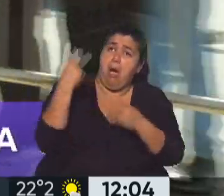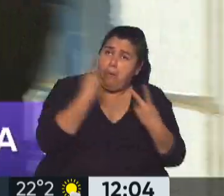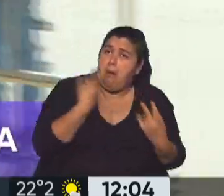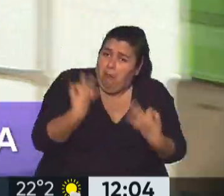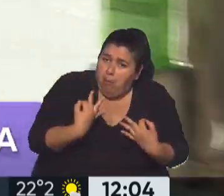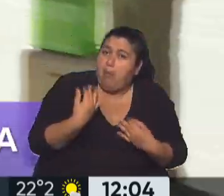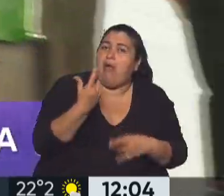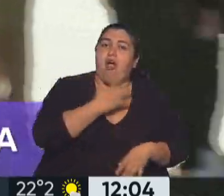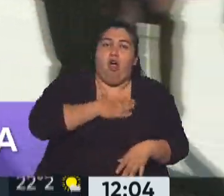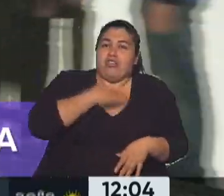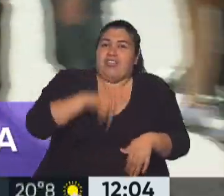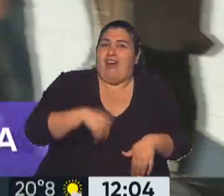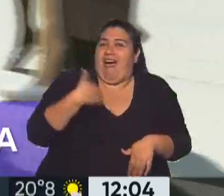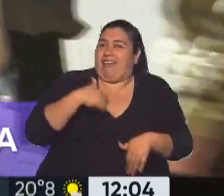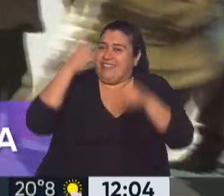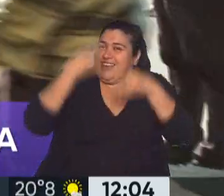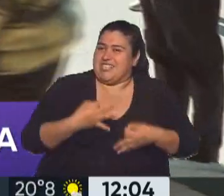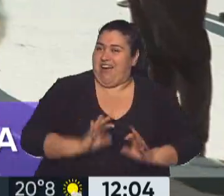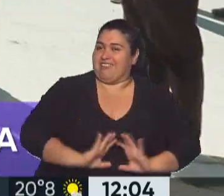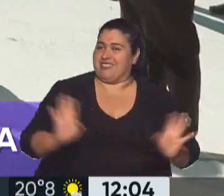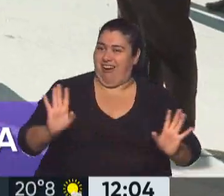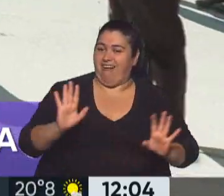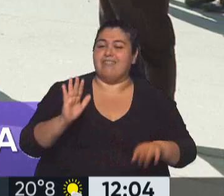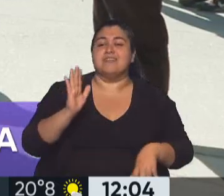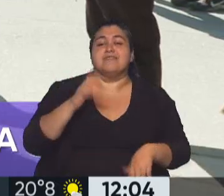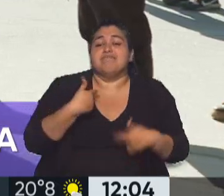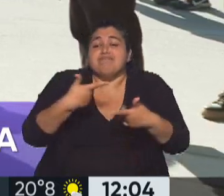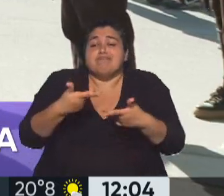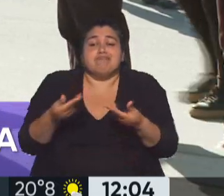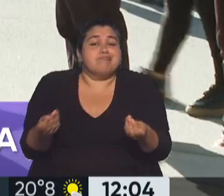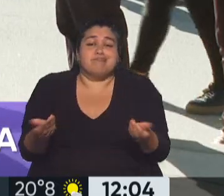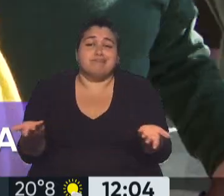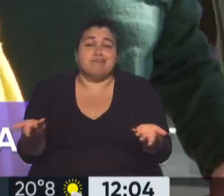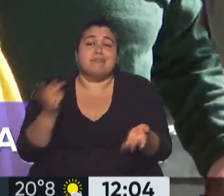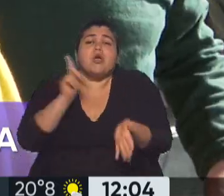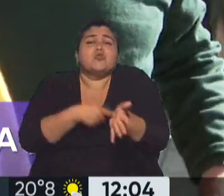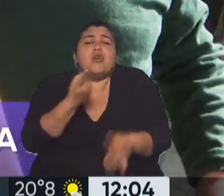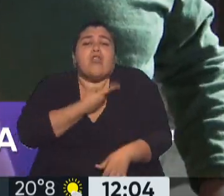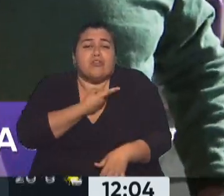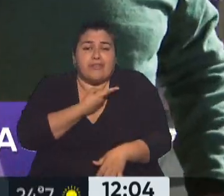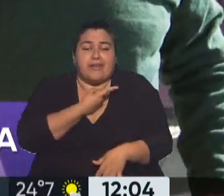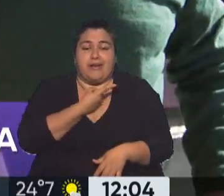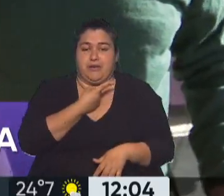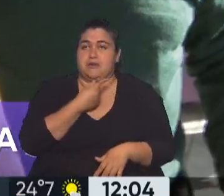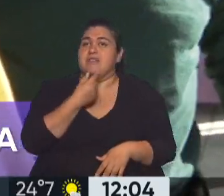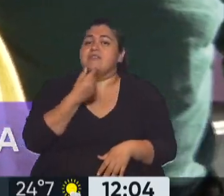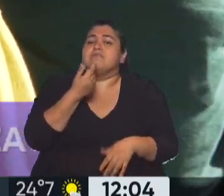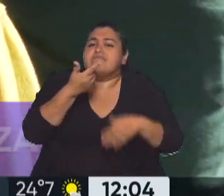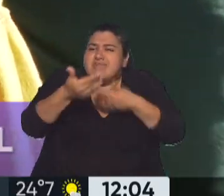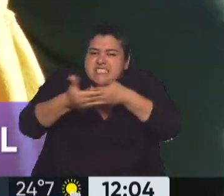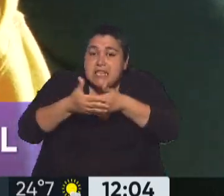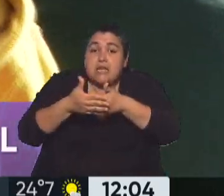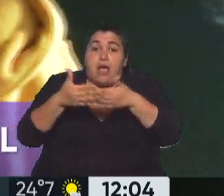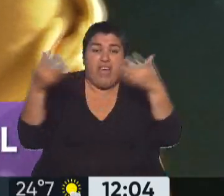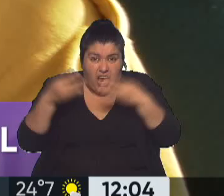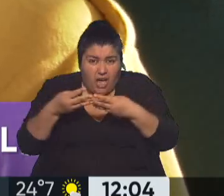estar de nuevo en nuestra patria. Y bueno, ¿qué les puedo decir? Venimos. ¿Dónde estaba? ¿En qué ciudad? Beersheba. ¿Qué tan lejos o tan cerca del